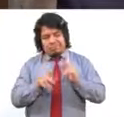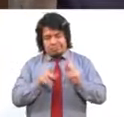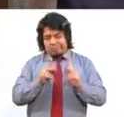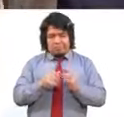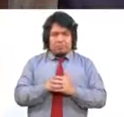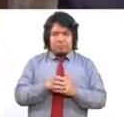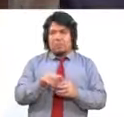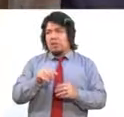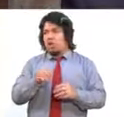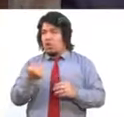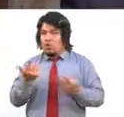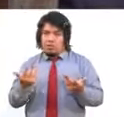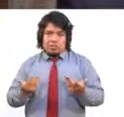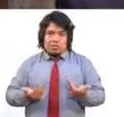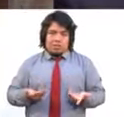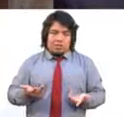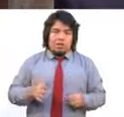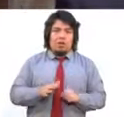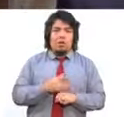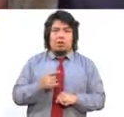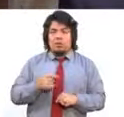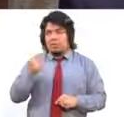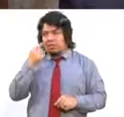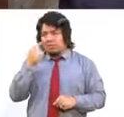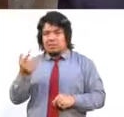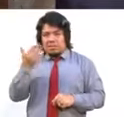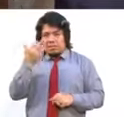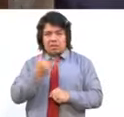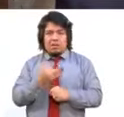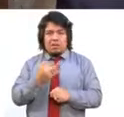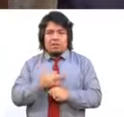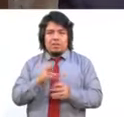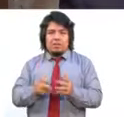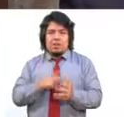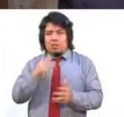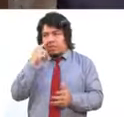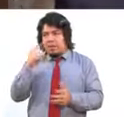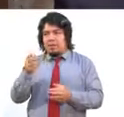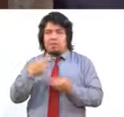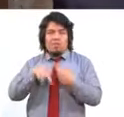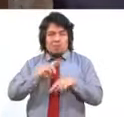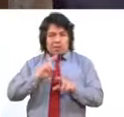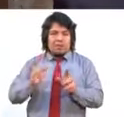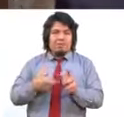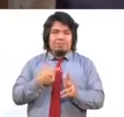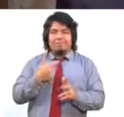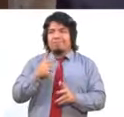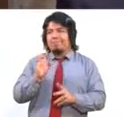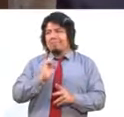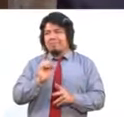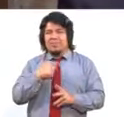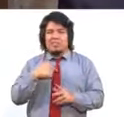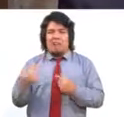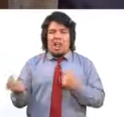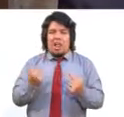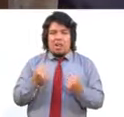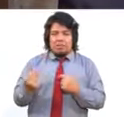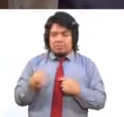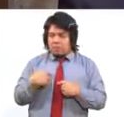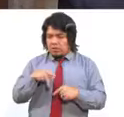Los adversarios es el conservadurismo que quiere regresar a los privilegios de antes. Entonces no voy a entrar yo a un debate con